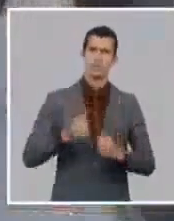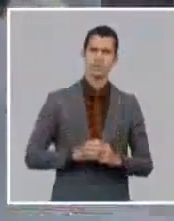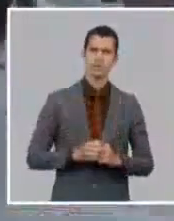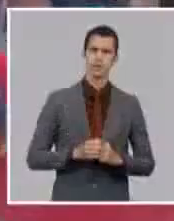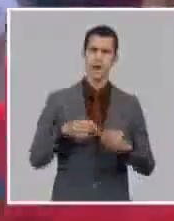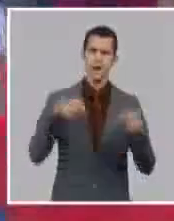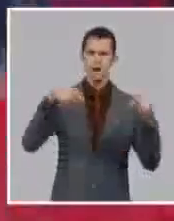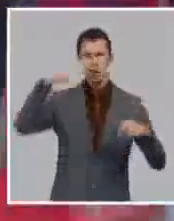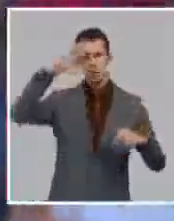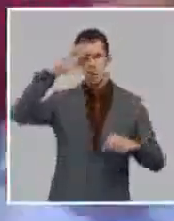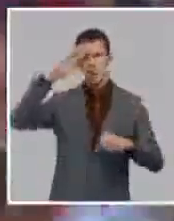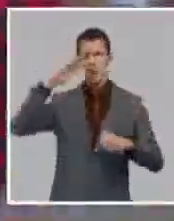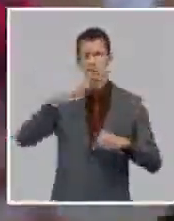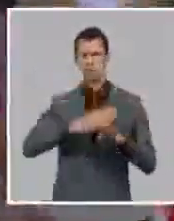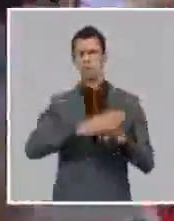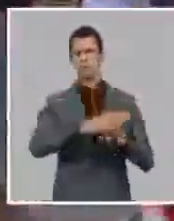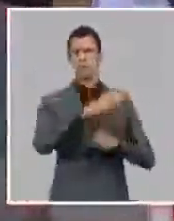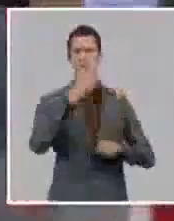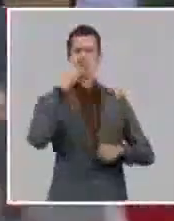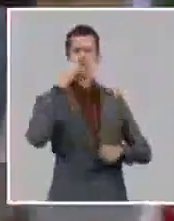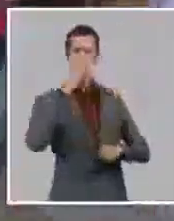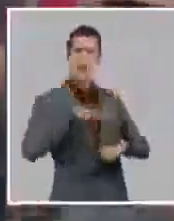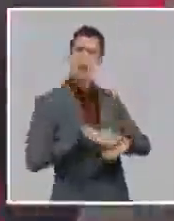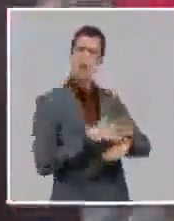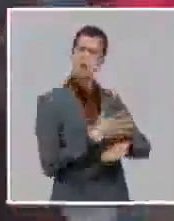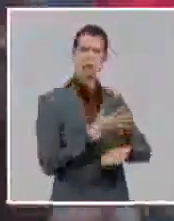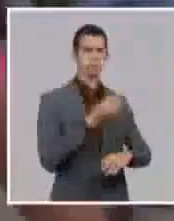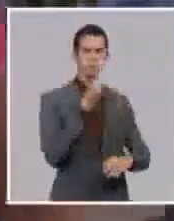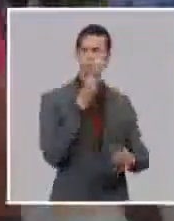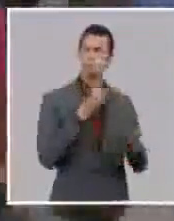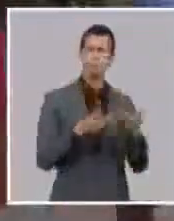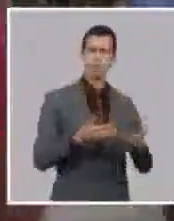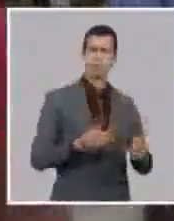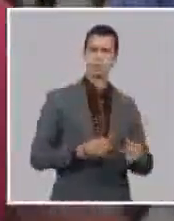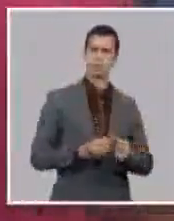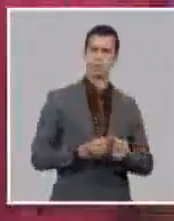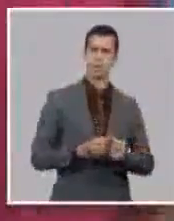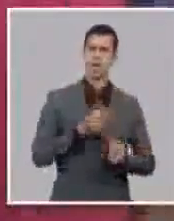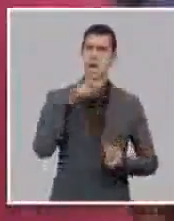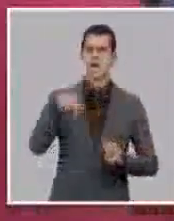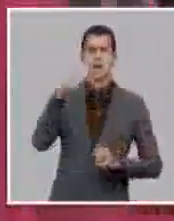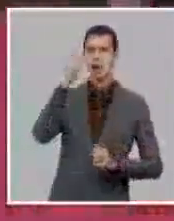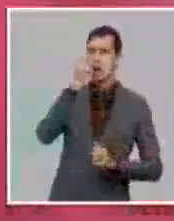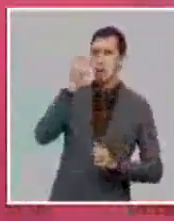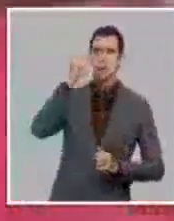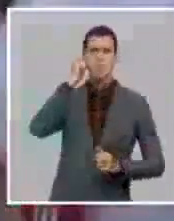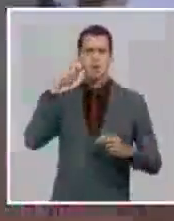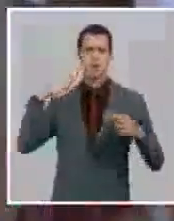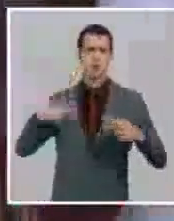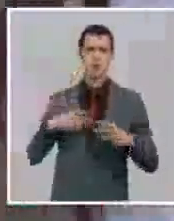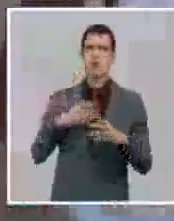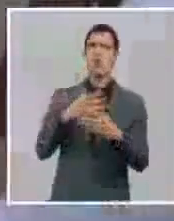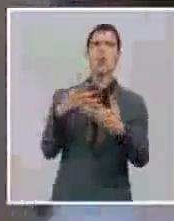sin distinción de género, sin distinción de sexo, han tenido las posibilidades